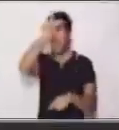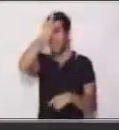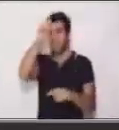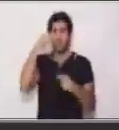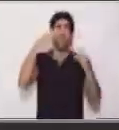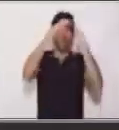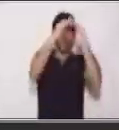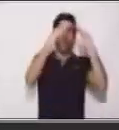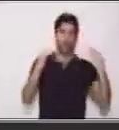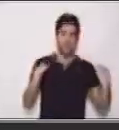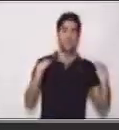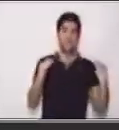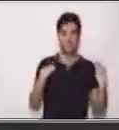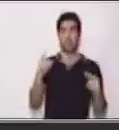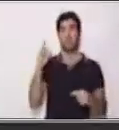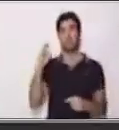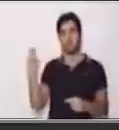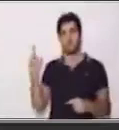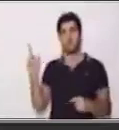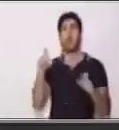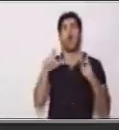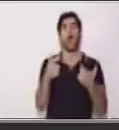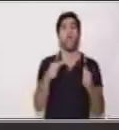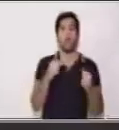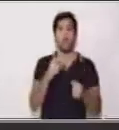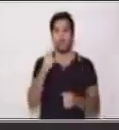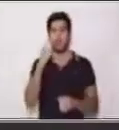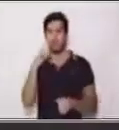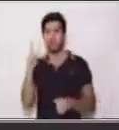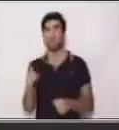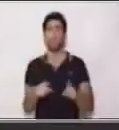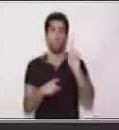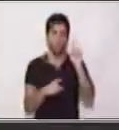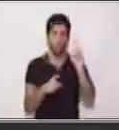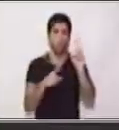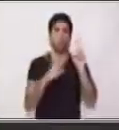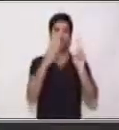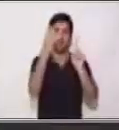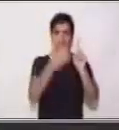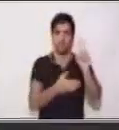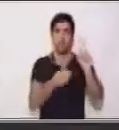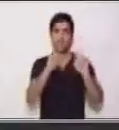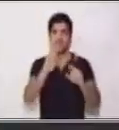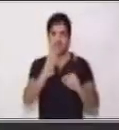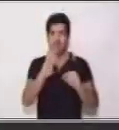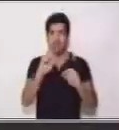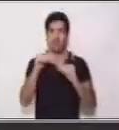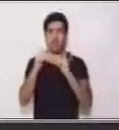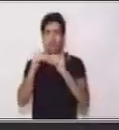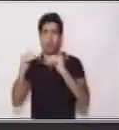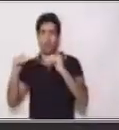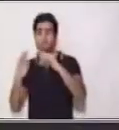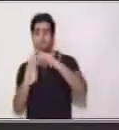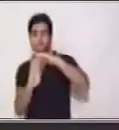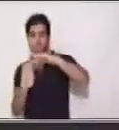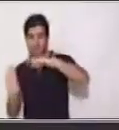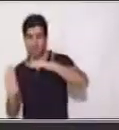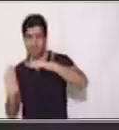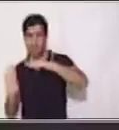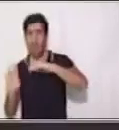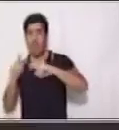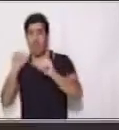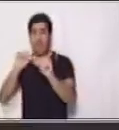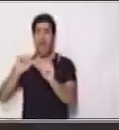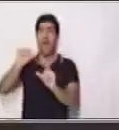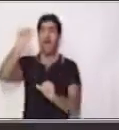su ecuación. Es 1/3 de la base por la altura. Esta ecuación es muy general. La base